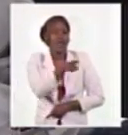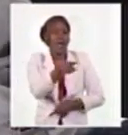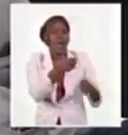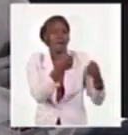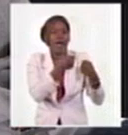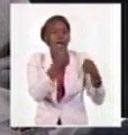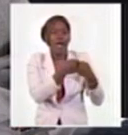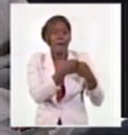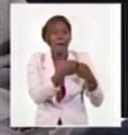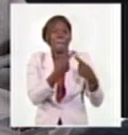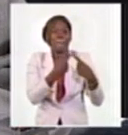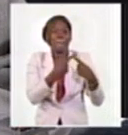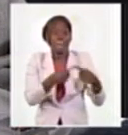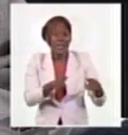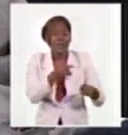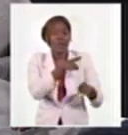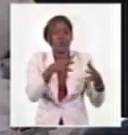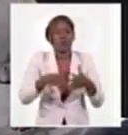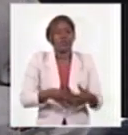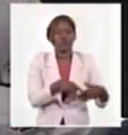Pero han surgido otros conflictos.